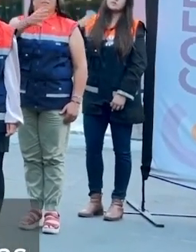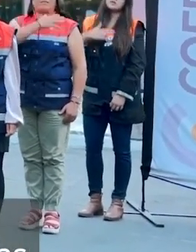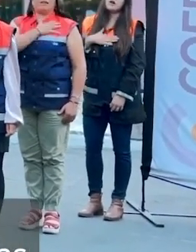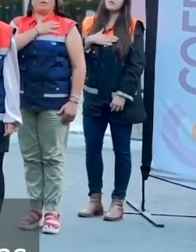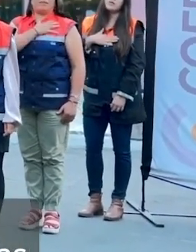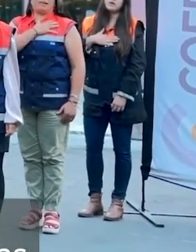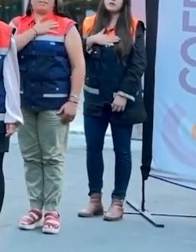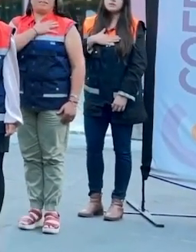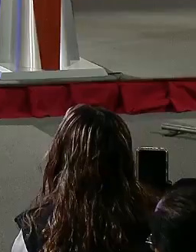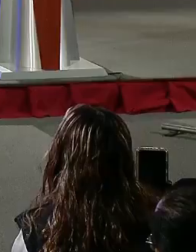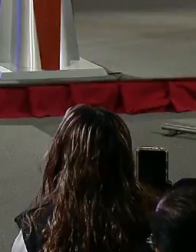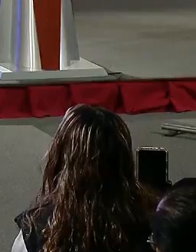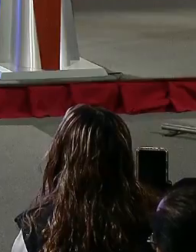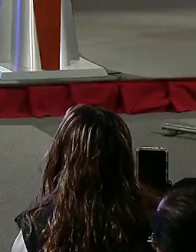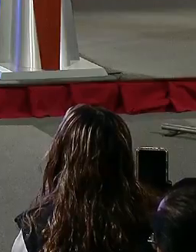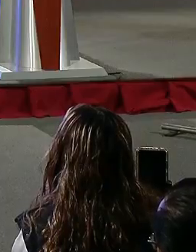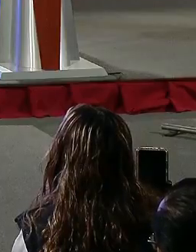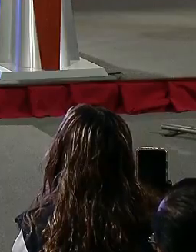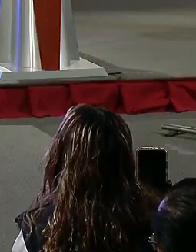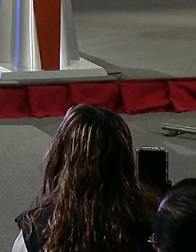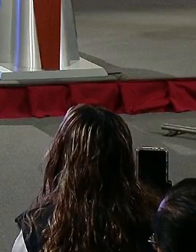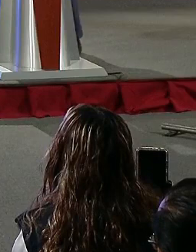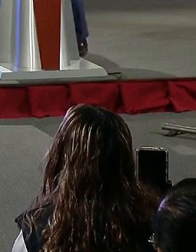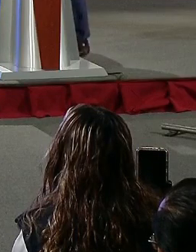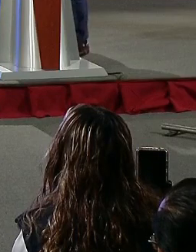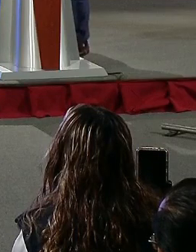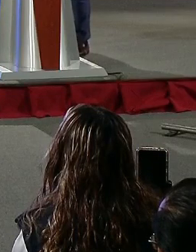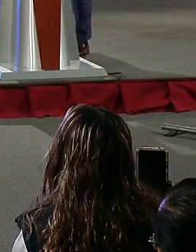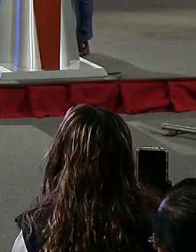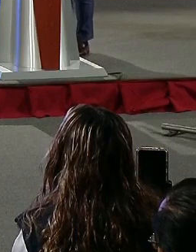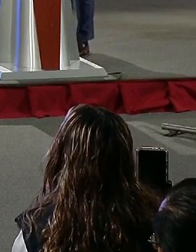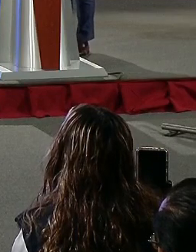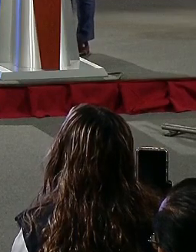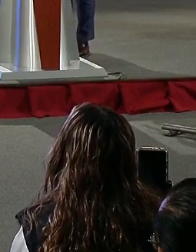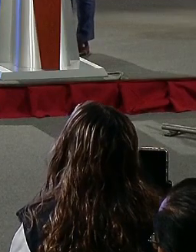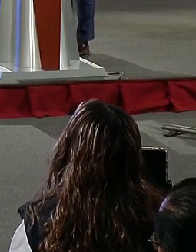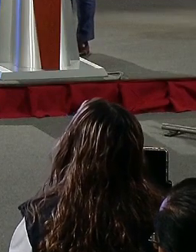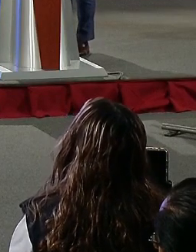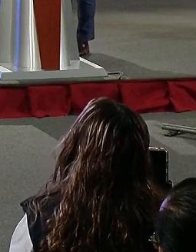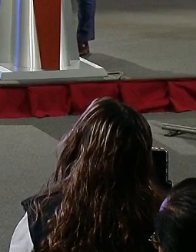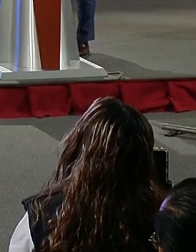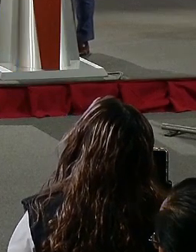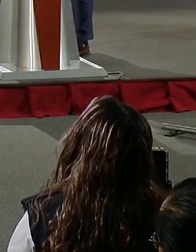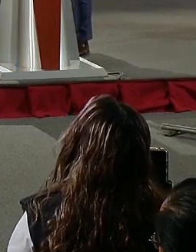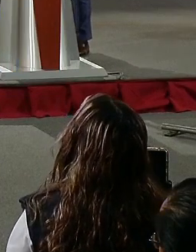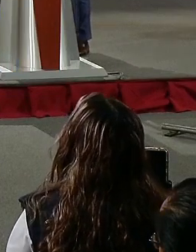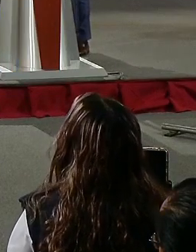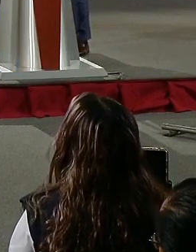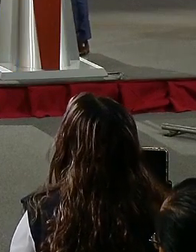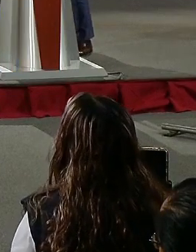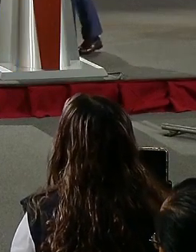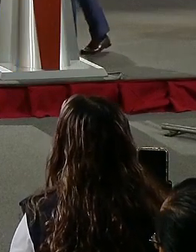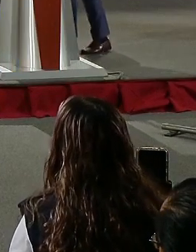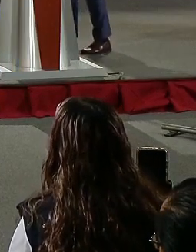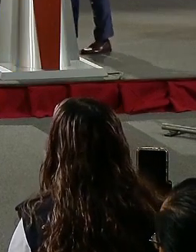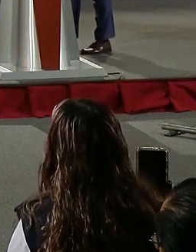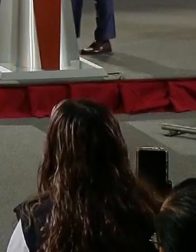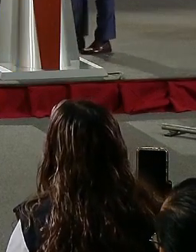corrupción salva vidas. Comisión Federal para la Protección contra Riesgos Sanitarios.